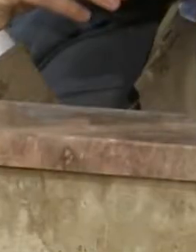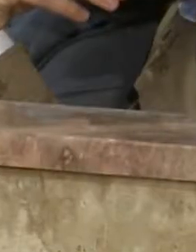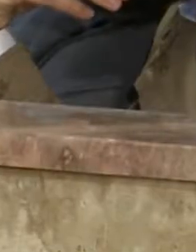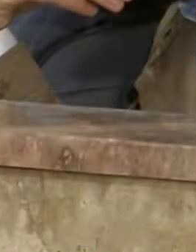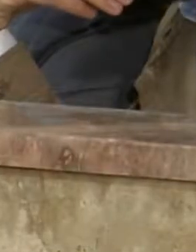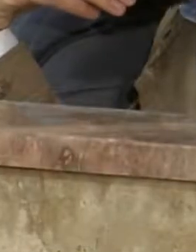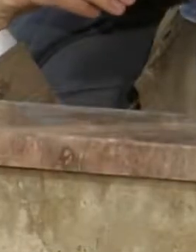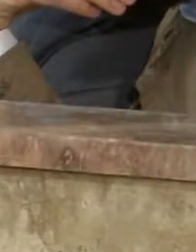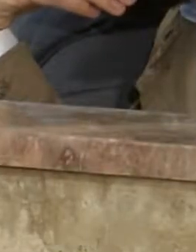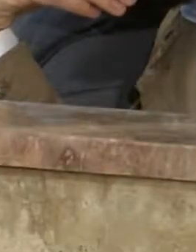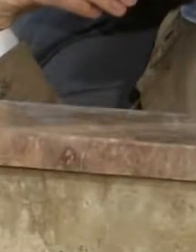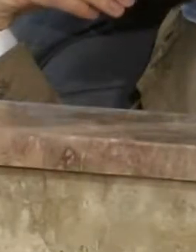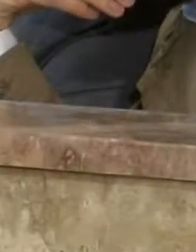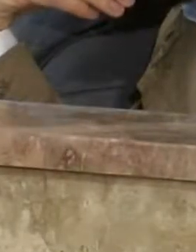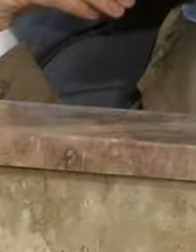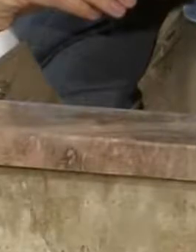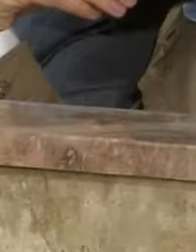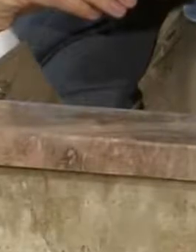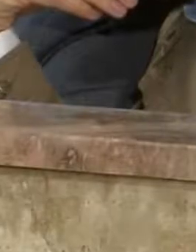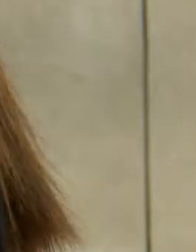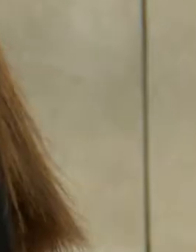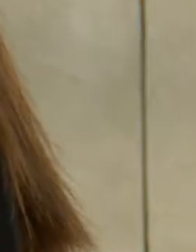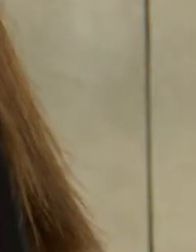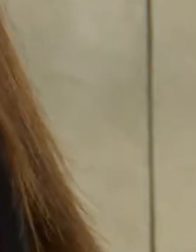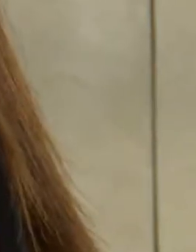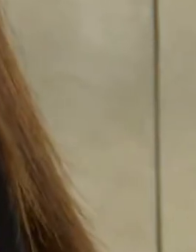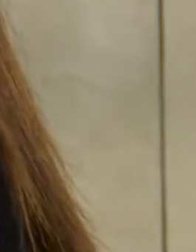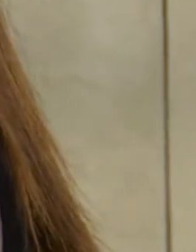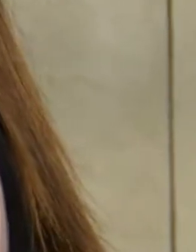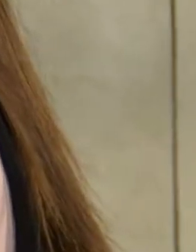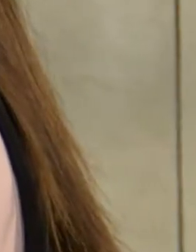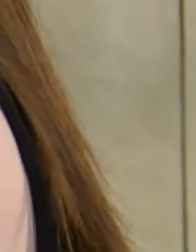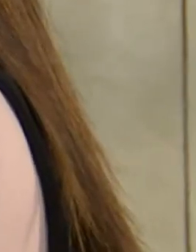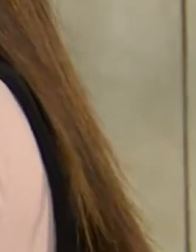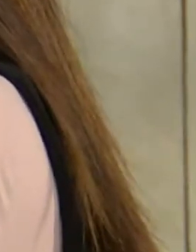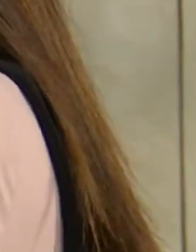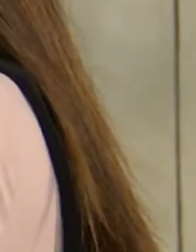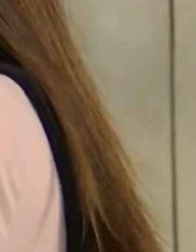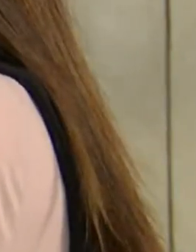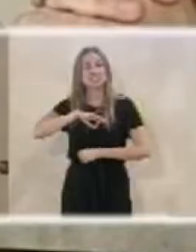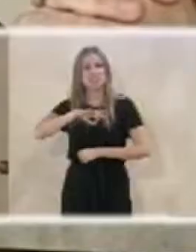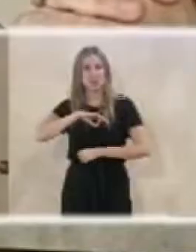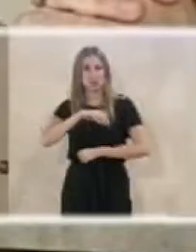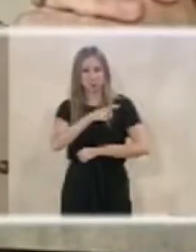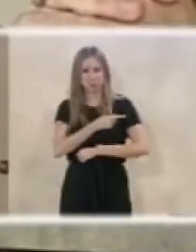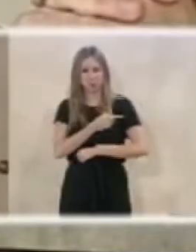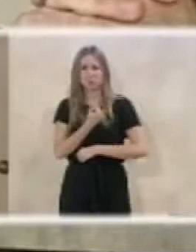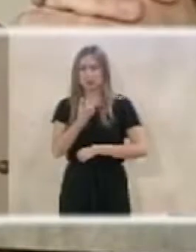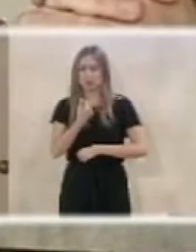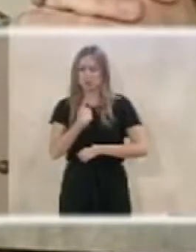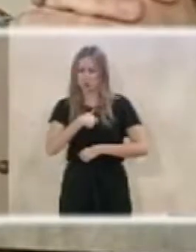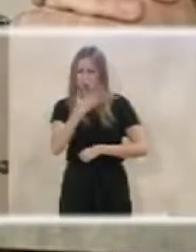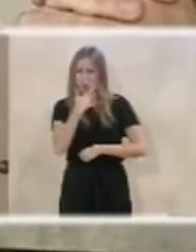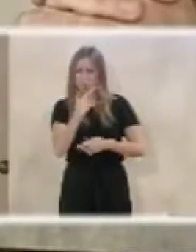Desde la oposición se asegura que con esta forma de gestionar del equipo de gobierno se han perdido muchas obras y puestos de trabajo. Somos conocedores de